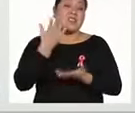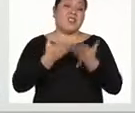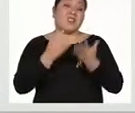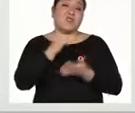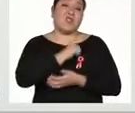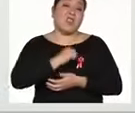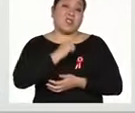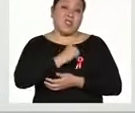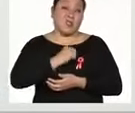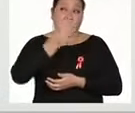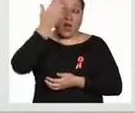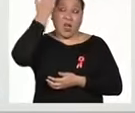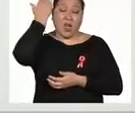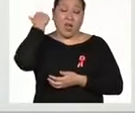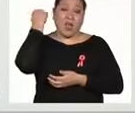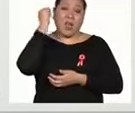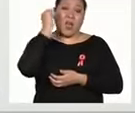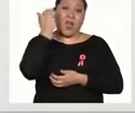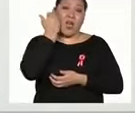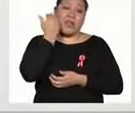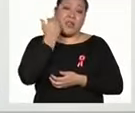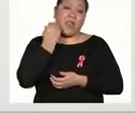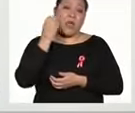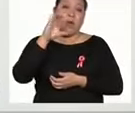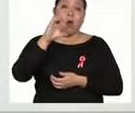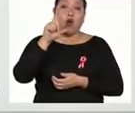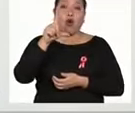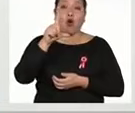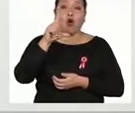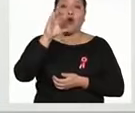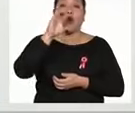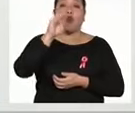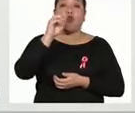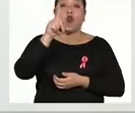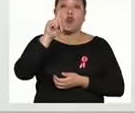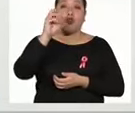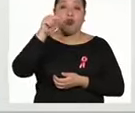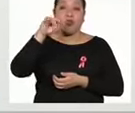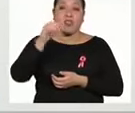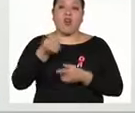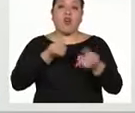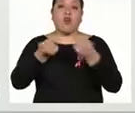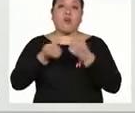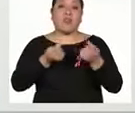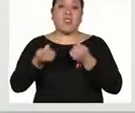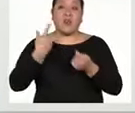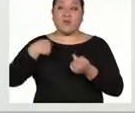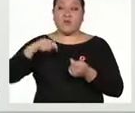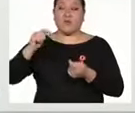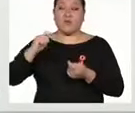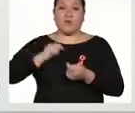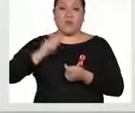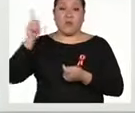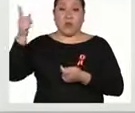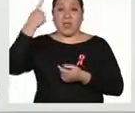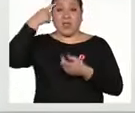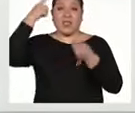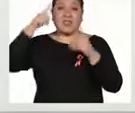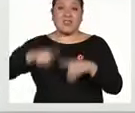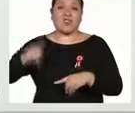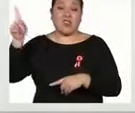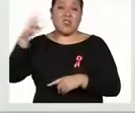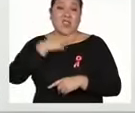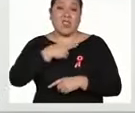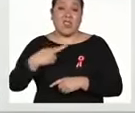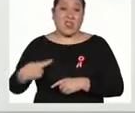entendible durante la colonia. Seguíamos siendo gobernados por la corona española y se nos imponían las decisiones.